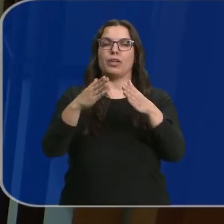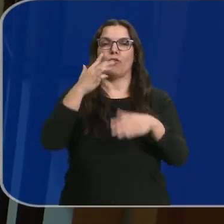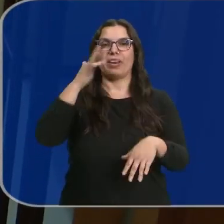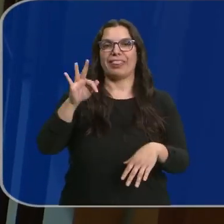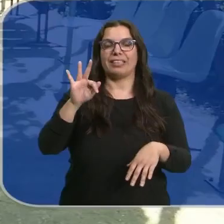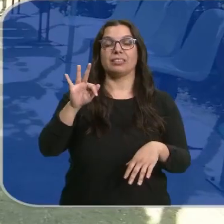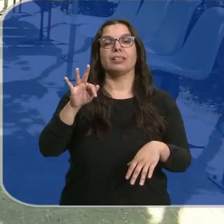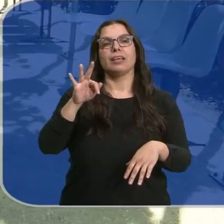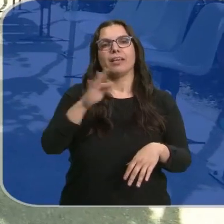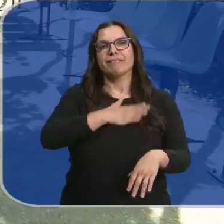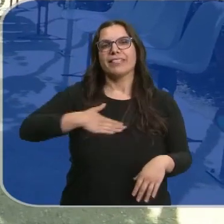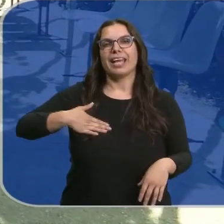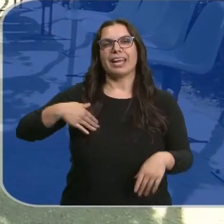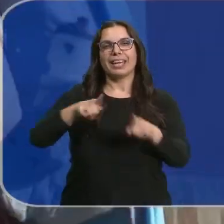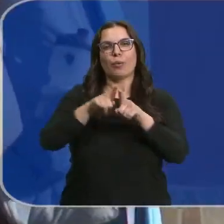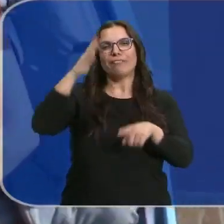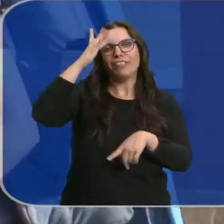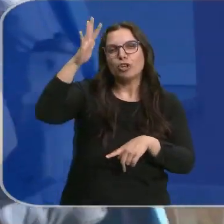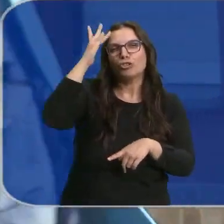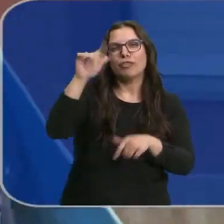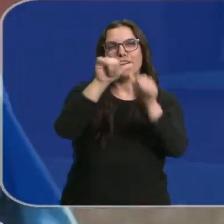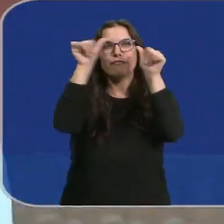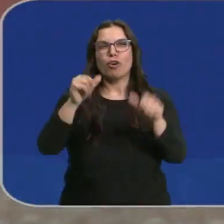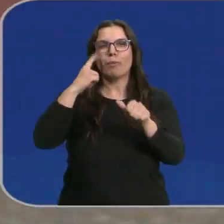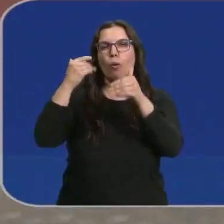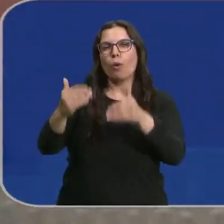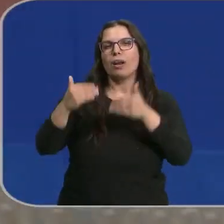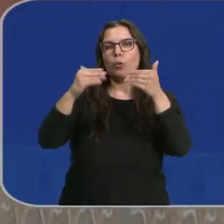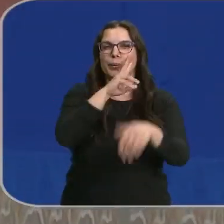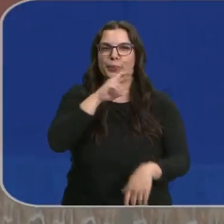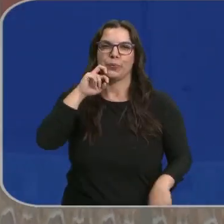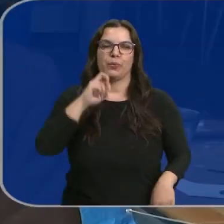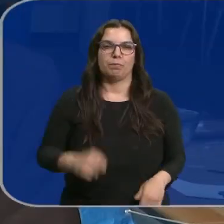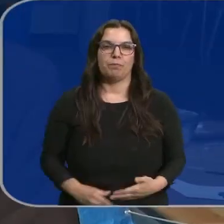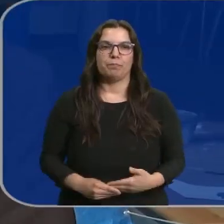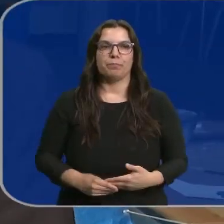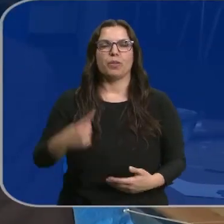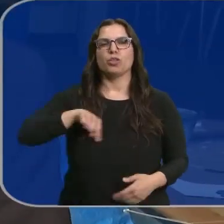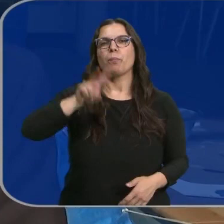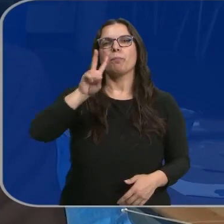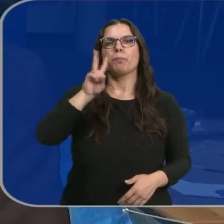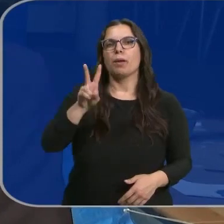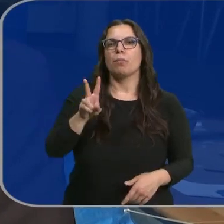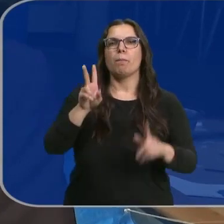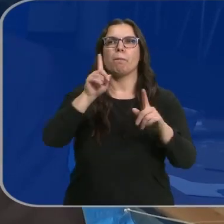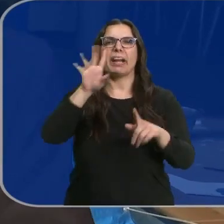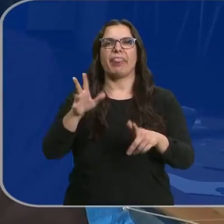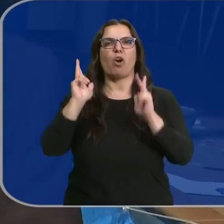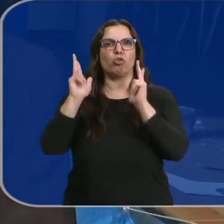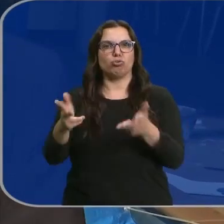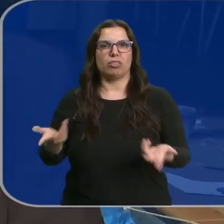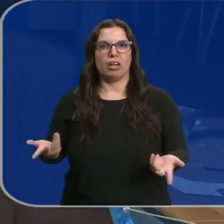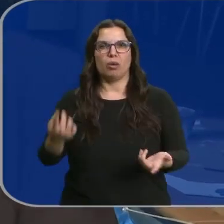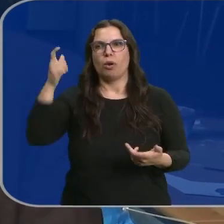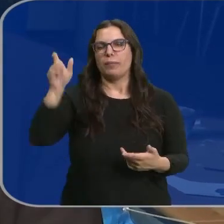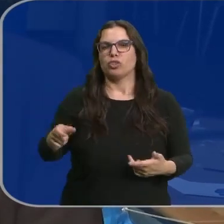y que apuestan por preservar la esencia del camino y sus formas tradicionales. Lo que vemos parece más la dinámica de un hotel, ¿no? Llega